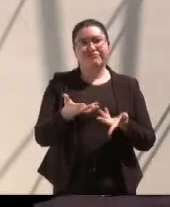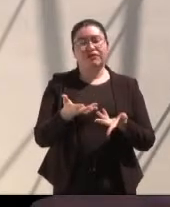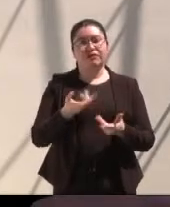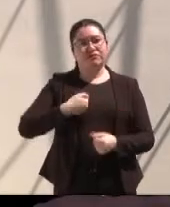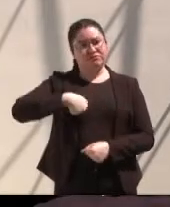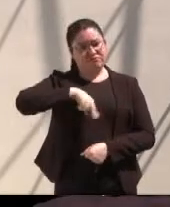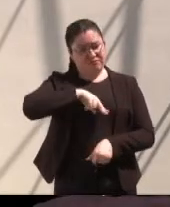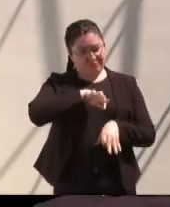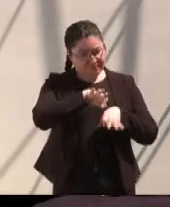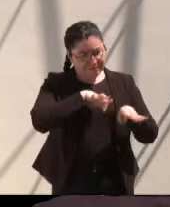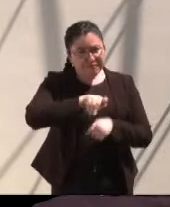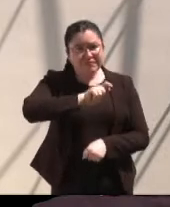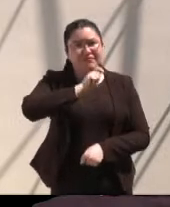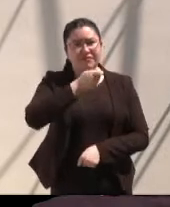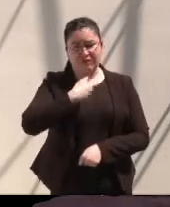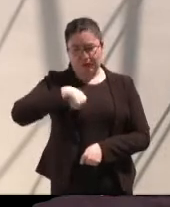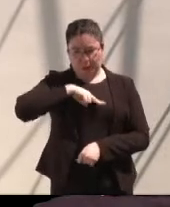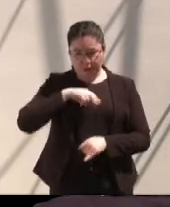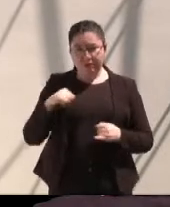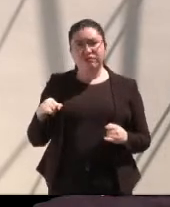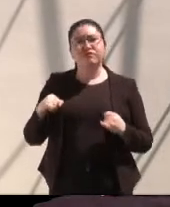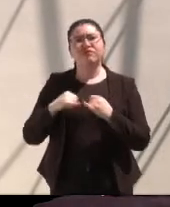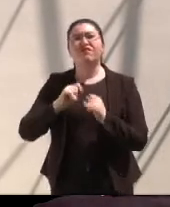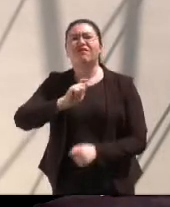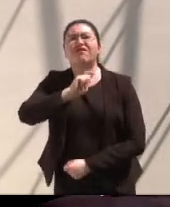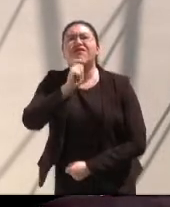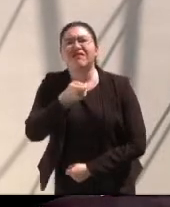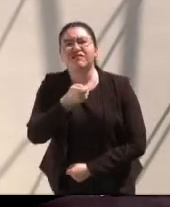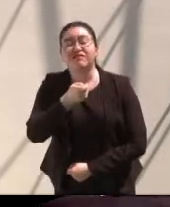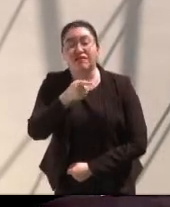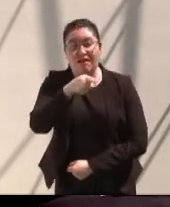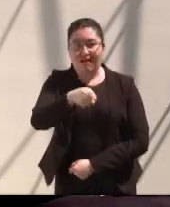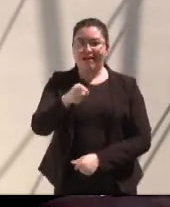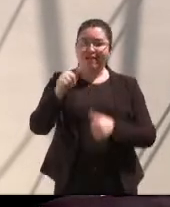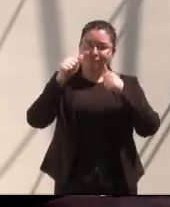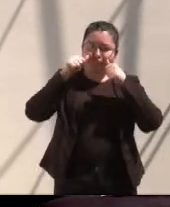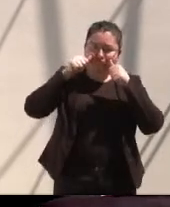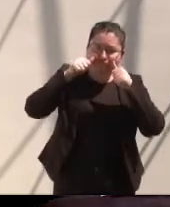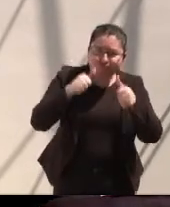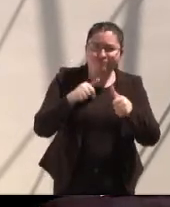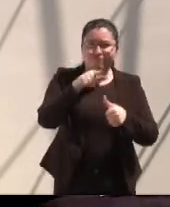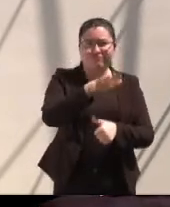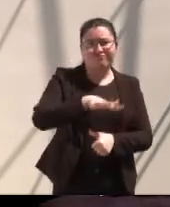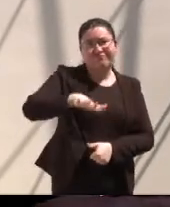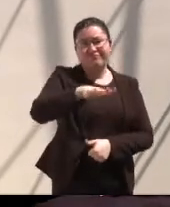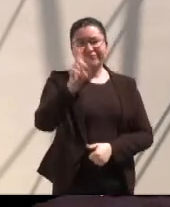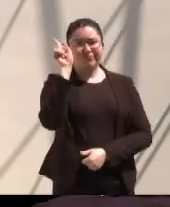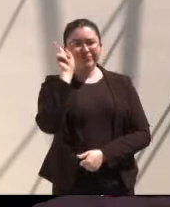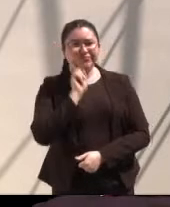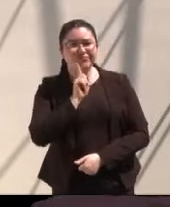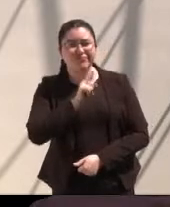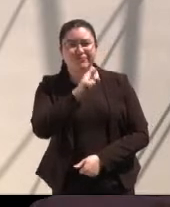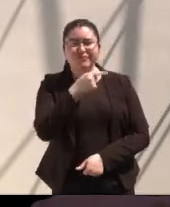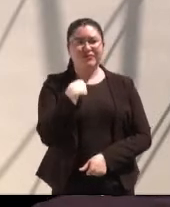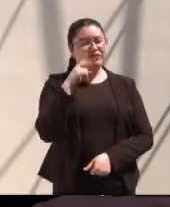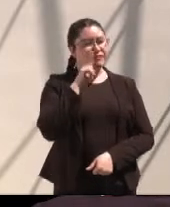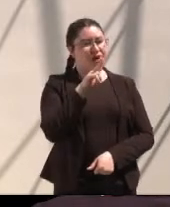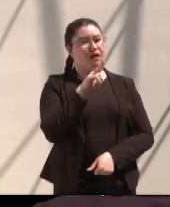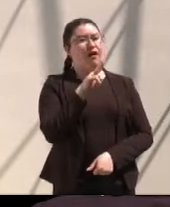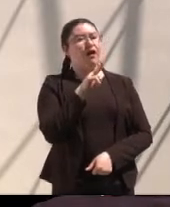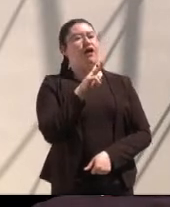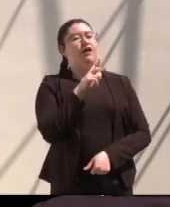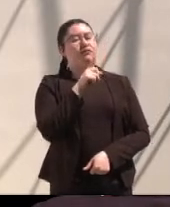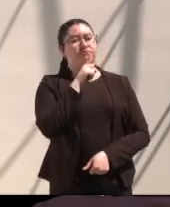nuestro trabajo, el de las instituciones, es estar cerca, es buscar que las mujeres se atrevan a romper el